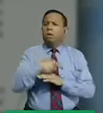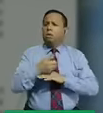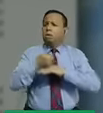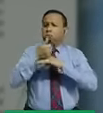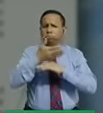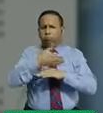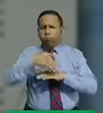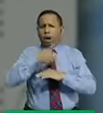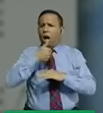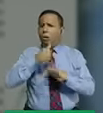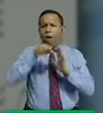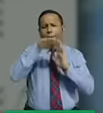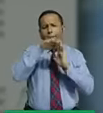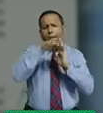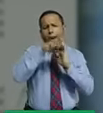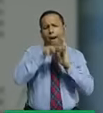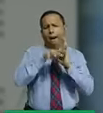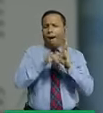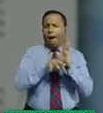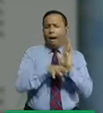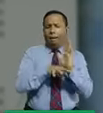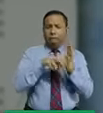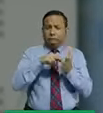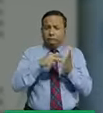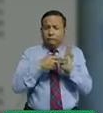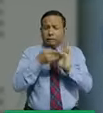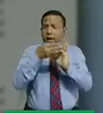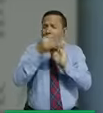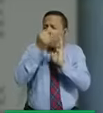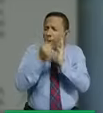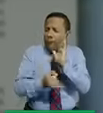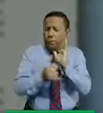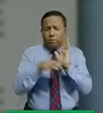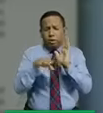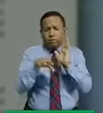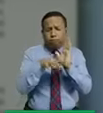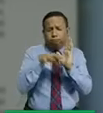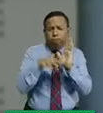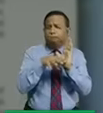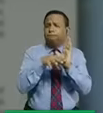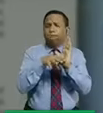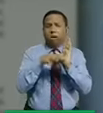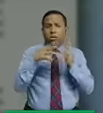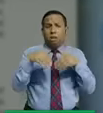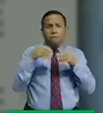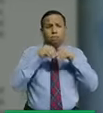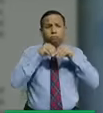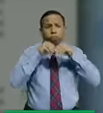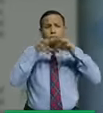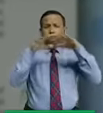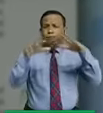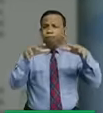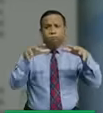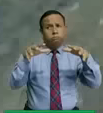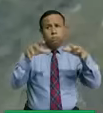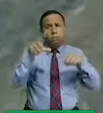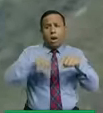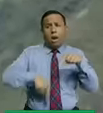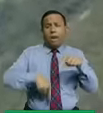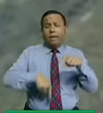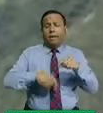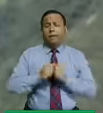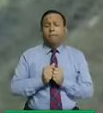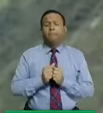descenso y próximas a alcanzar valores mínimos, por lo que se pone en riesgo el continuo abastecimiento de la demanda energética. Se